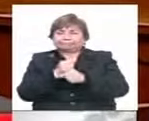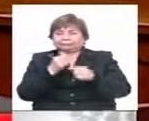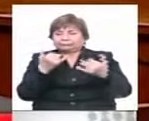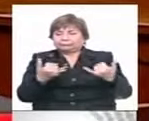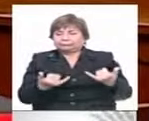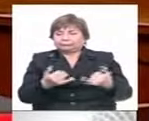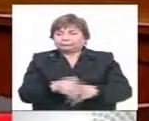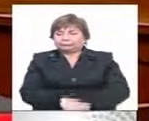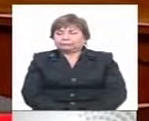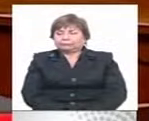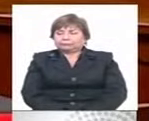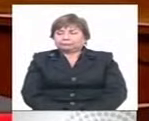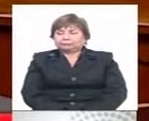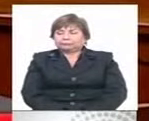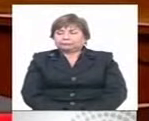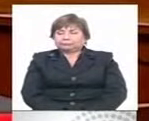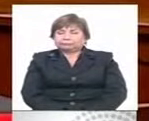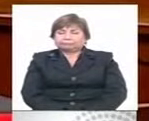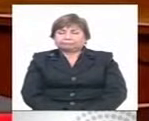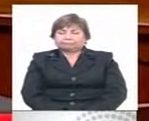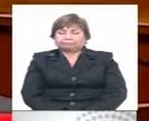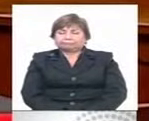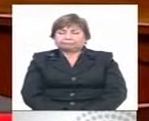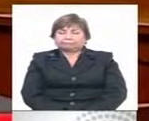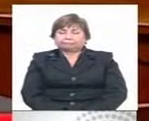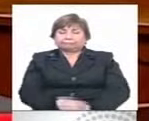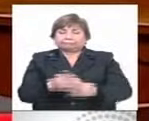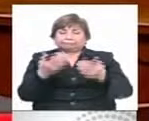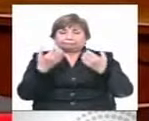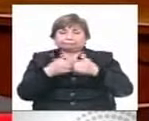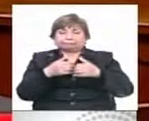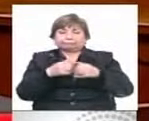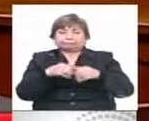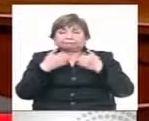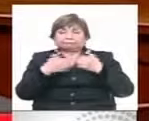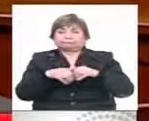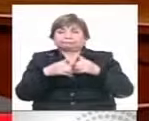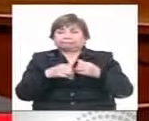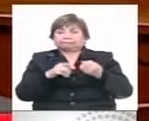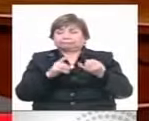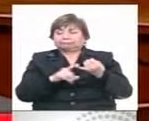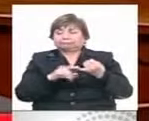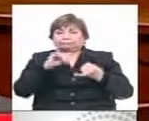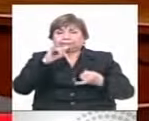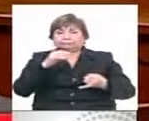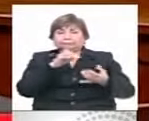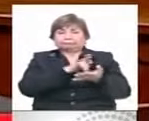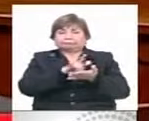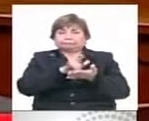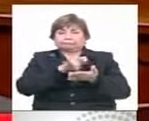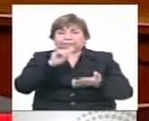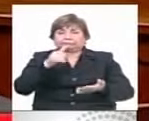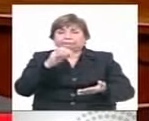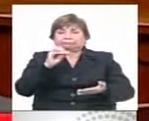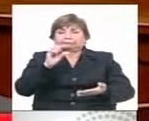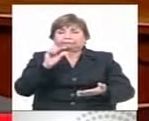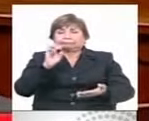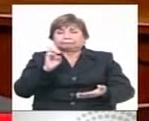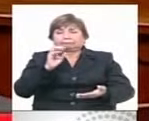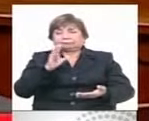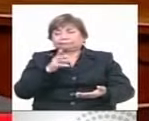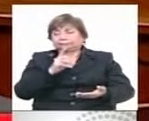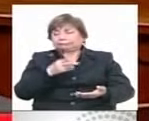en el gobierno del presidente Castillo. Se trata de la empresa operadora del aeropuerto Jorge Chávez, los concesionarios de